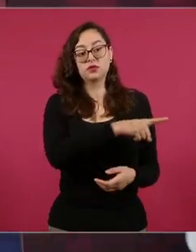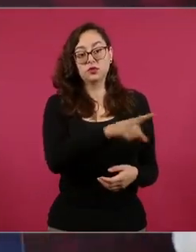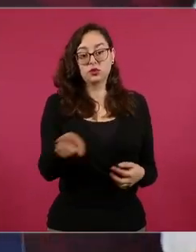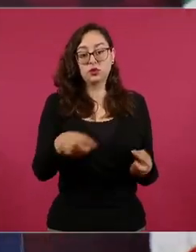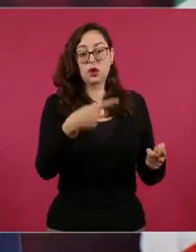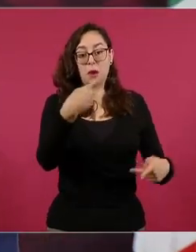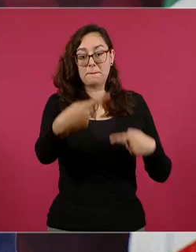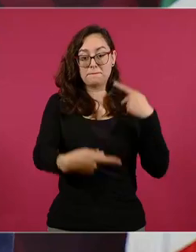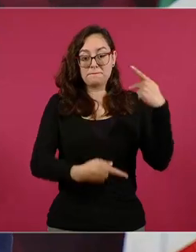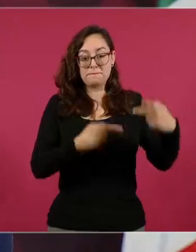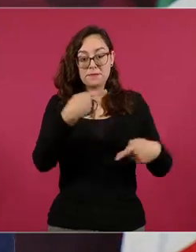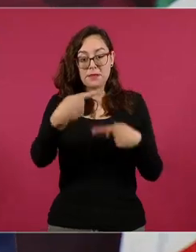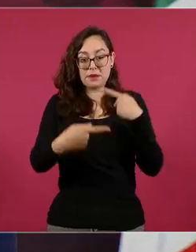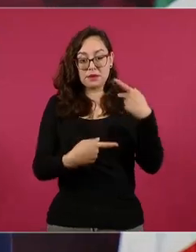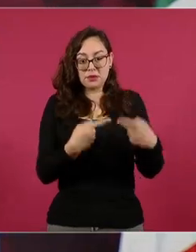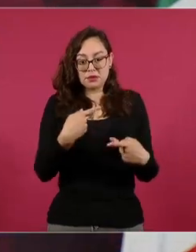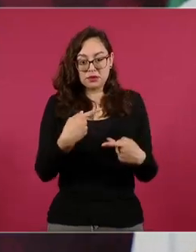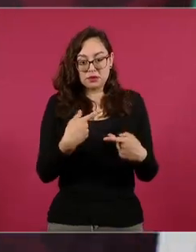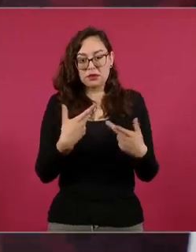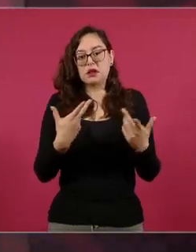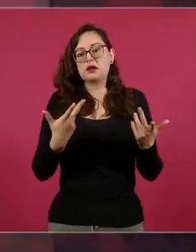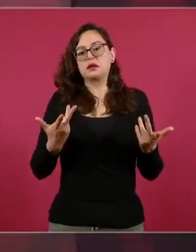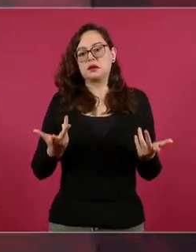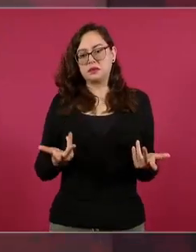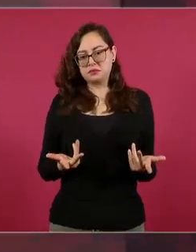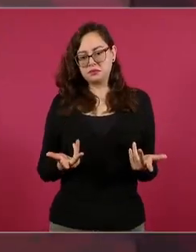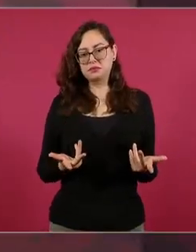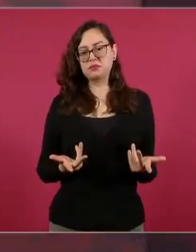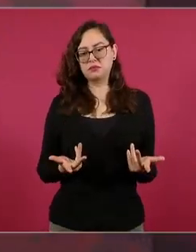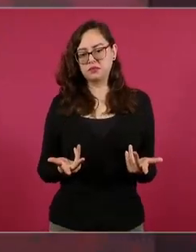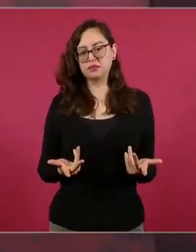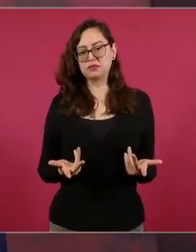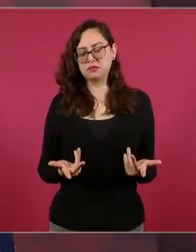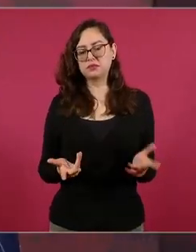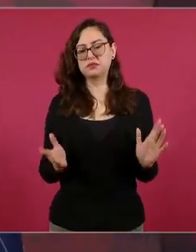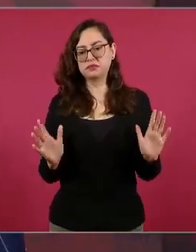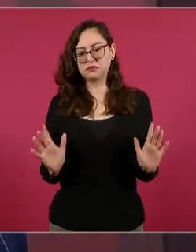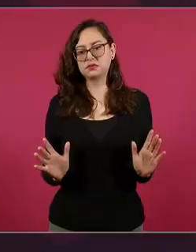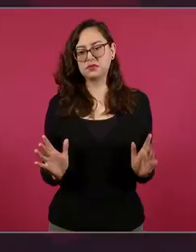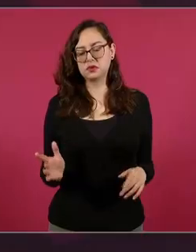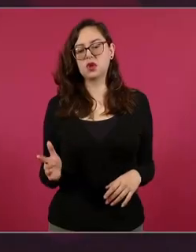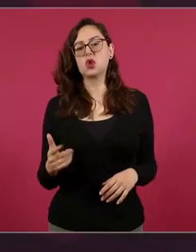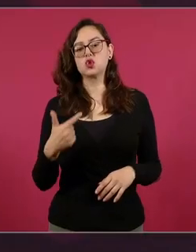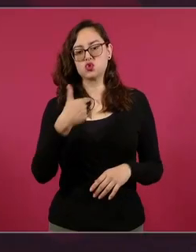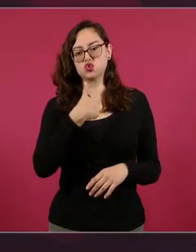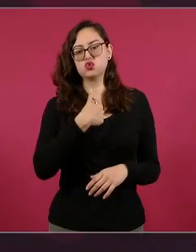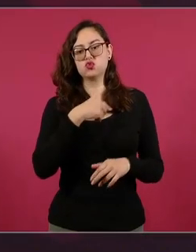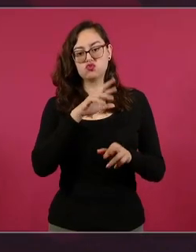les doy yo mismo, ¿no?,